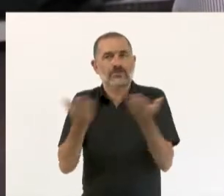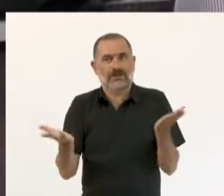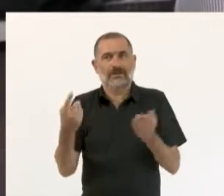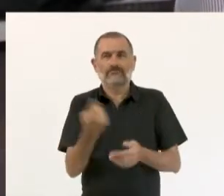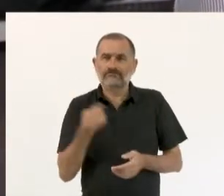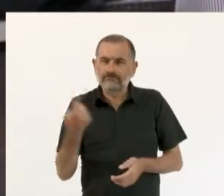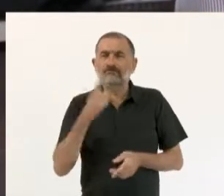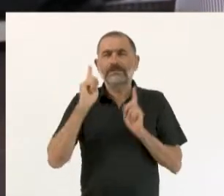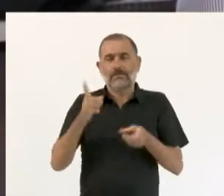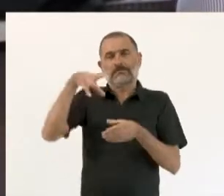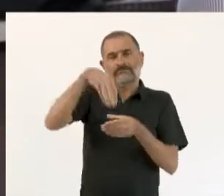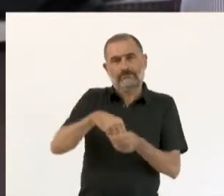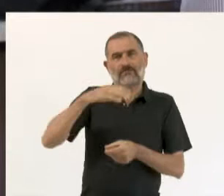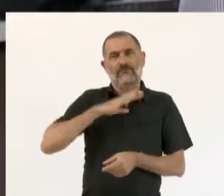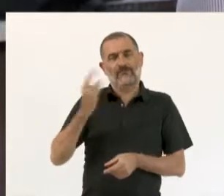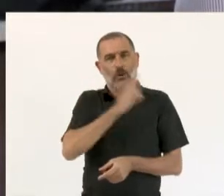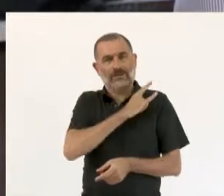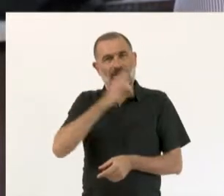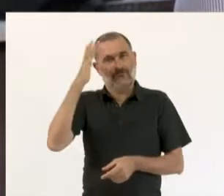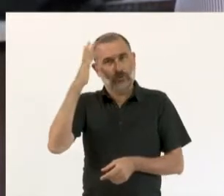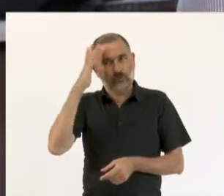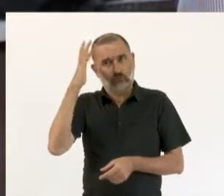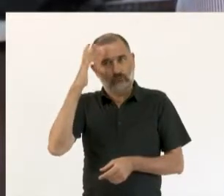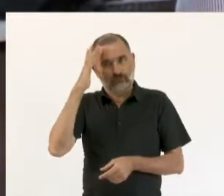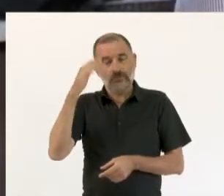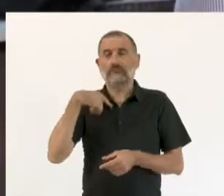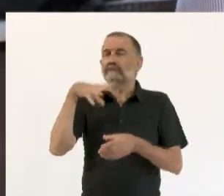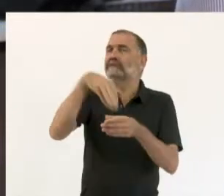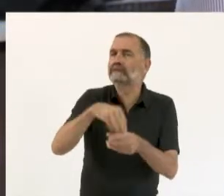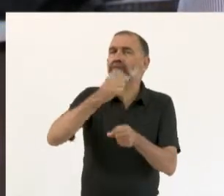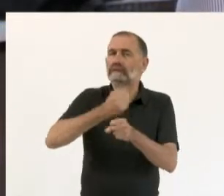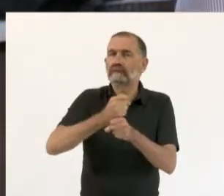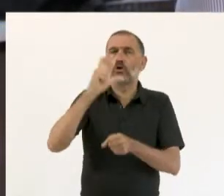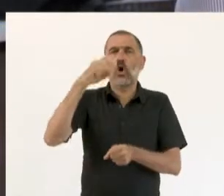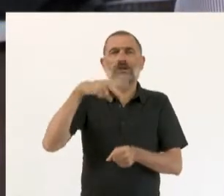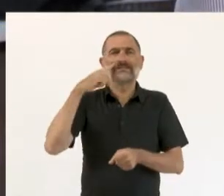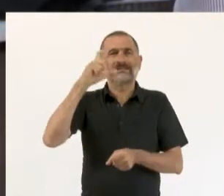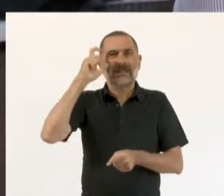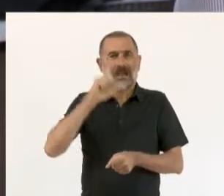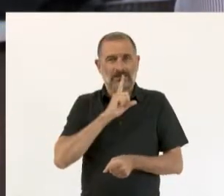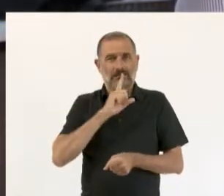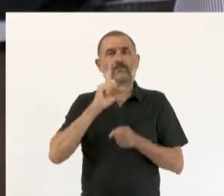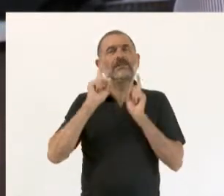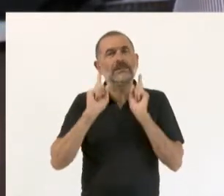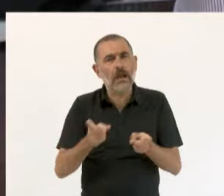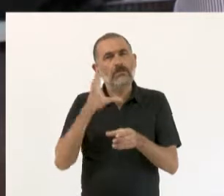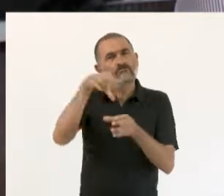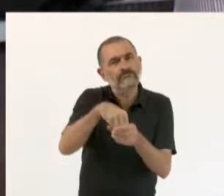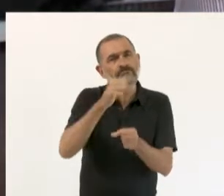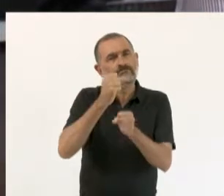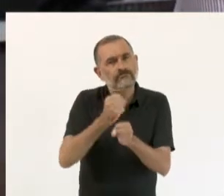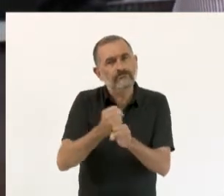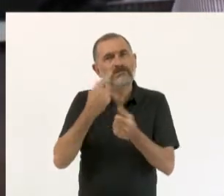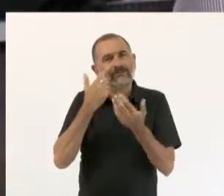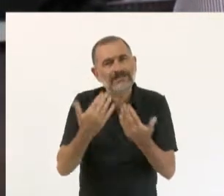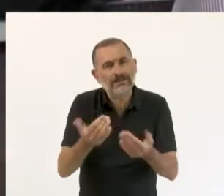Córdoba. Soy profesional del CONICET y desarrollo actualmente tareas de investigación y